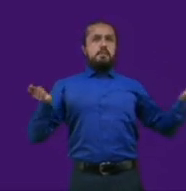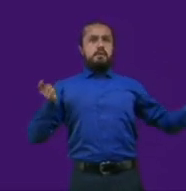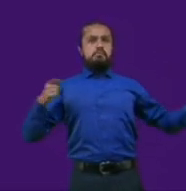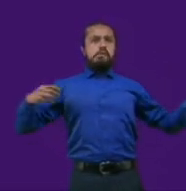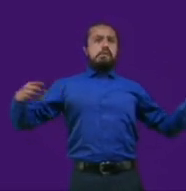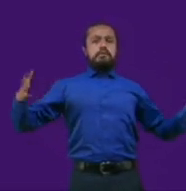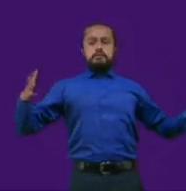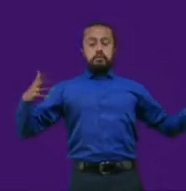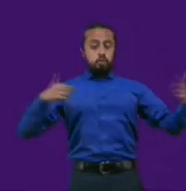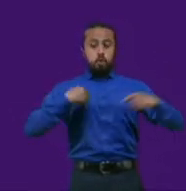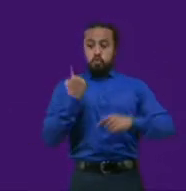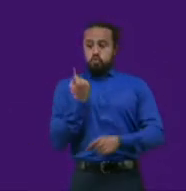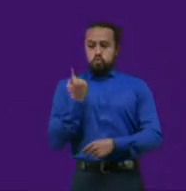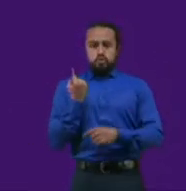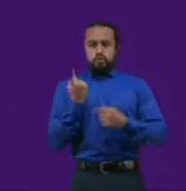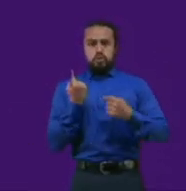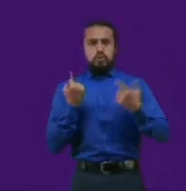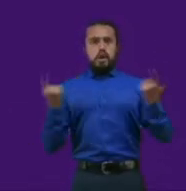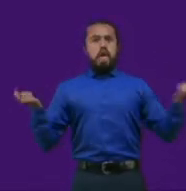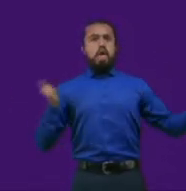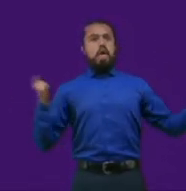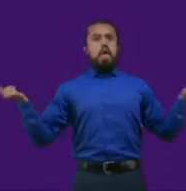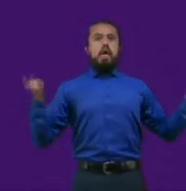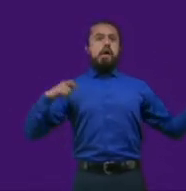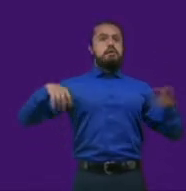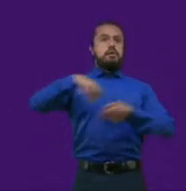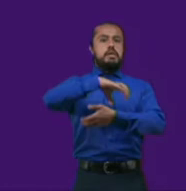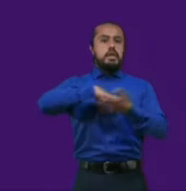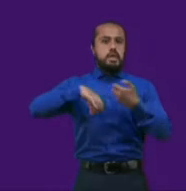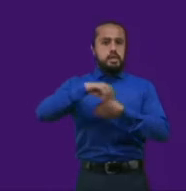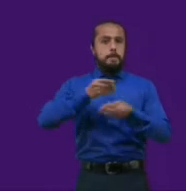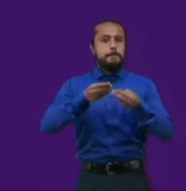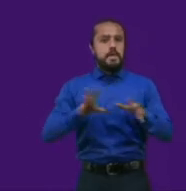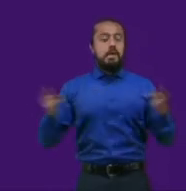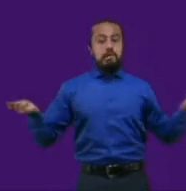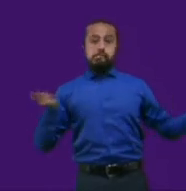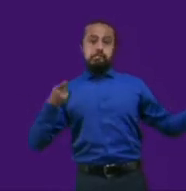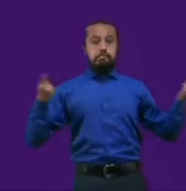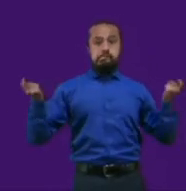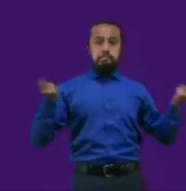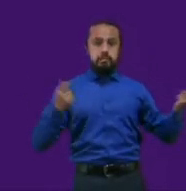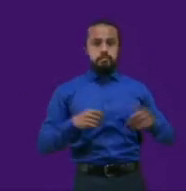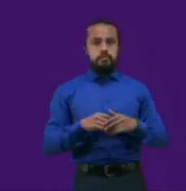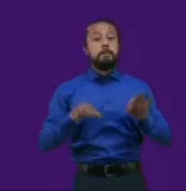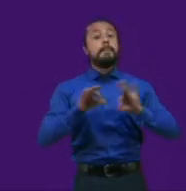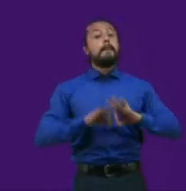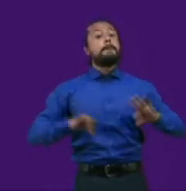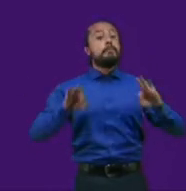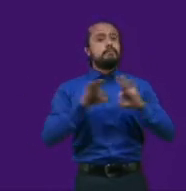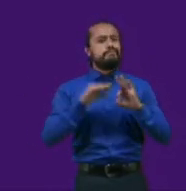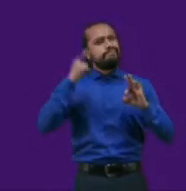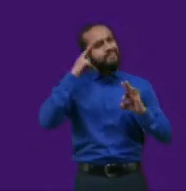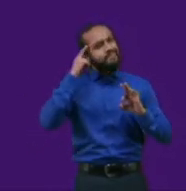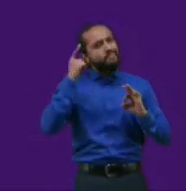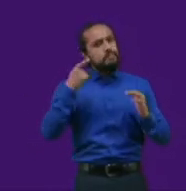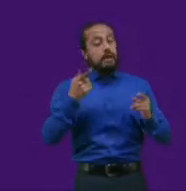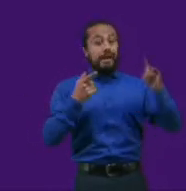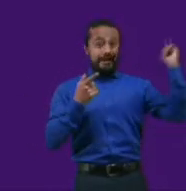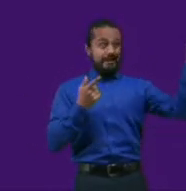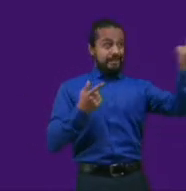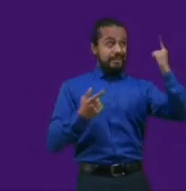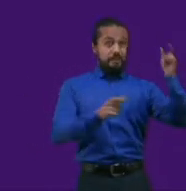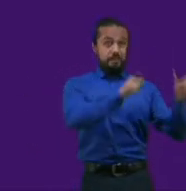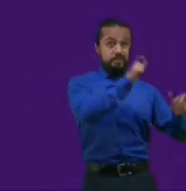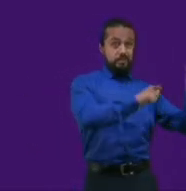Entonces, lo primero es entender ese, como ese juego. Y lo que están buscando los inversionistas